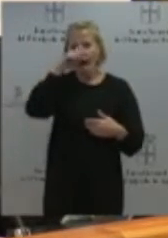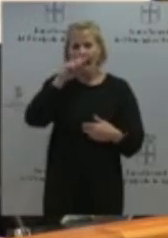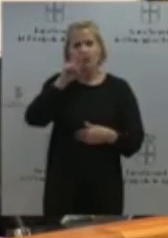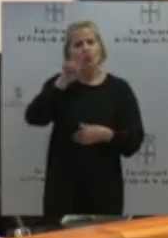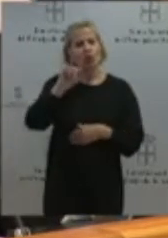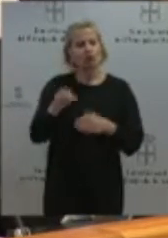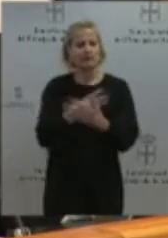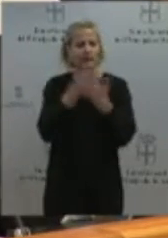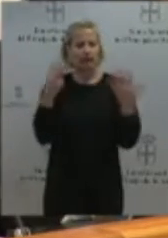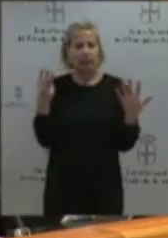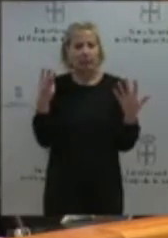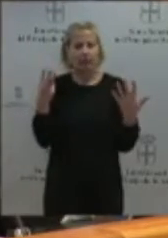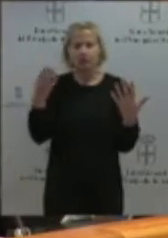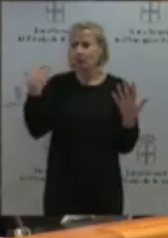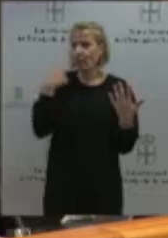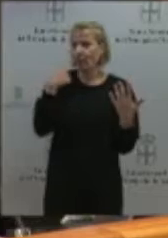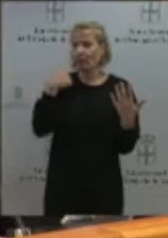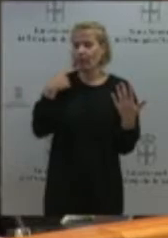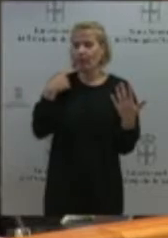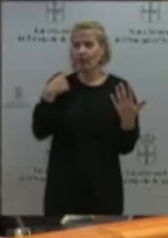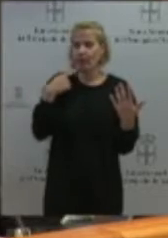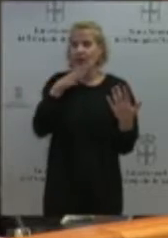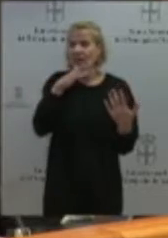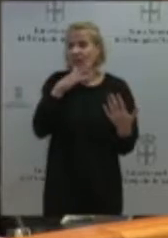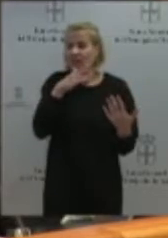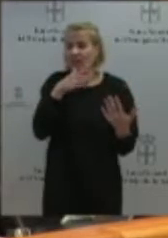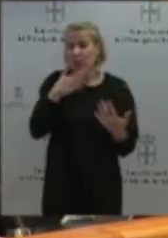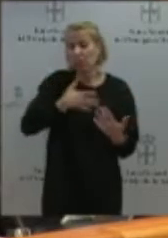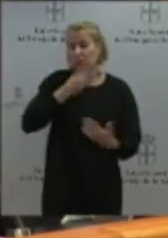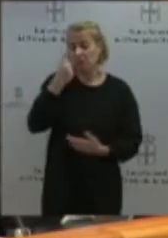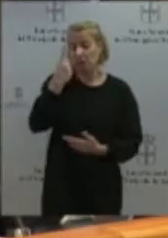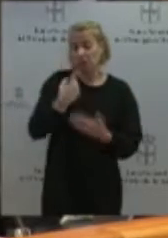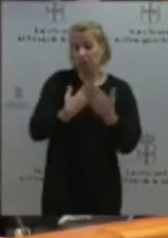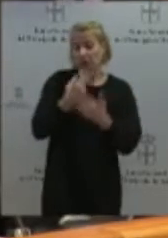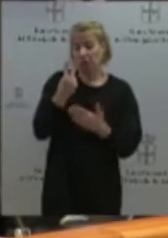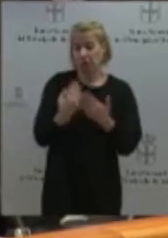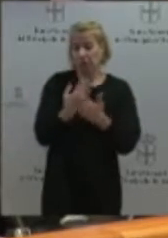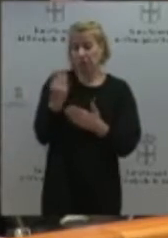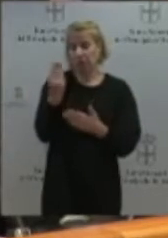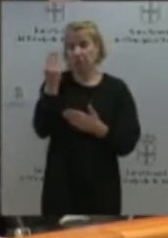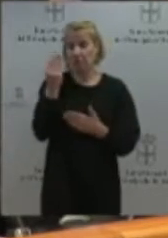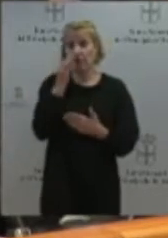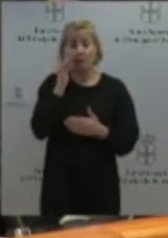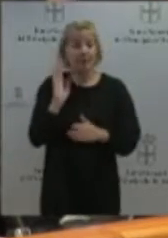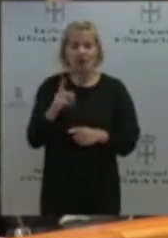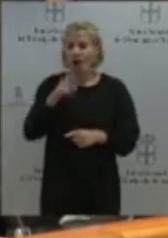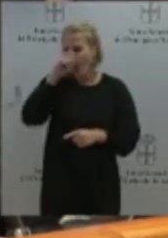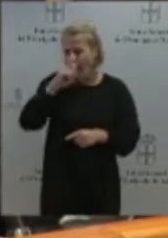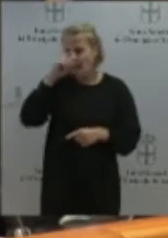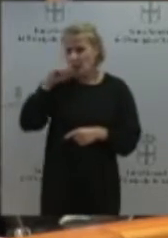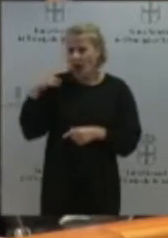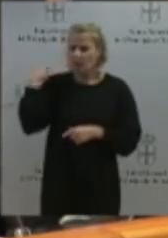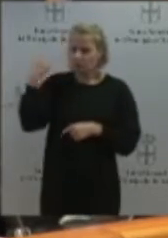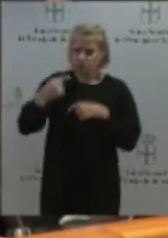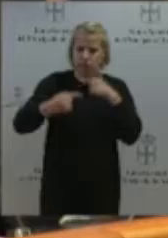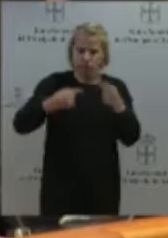hemos adelantado, pues, igual un día o dos, o ni eso, año tras año. Lo que sabemos es que el profesorado se le comunica que tiene